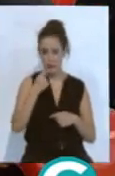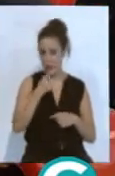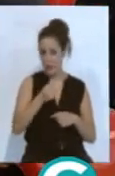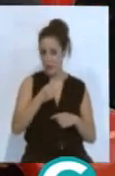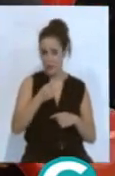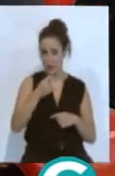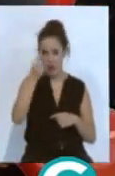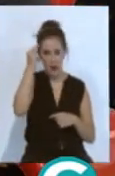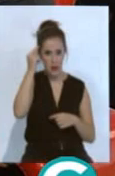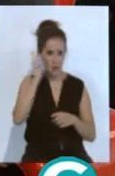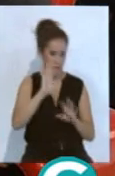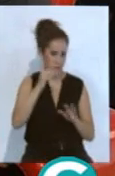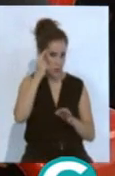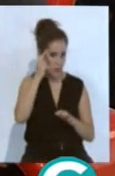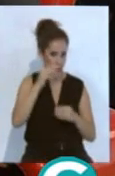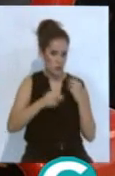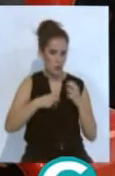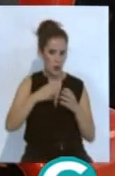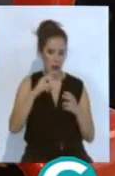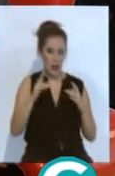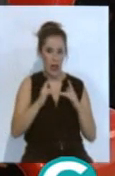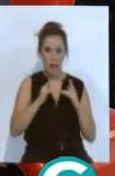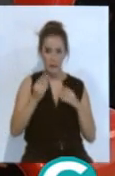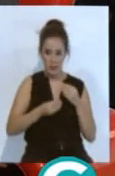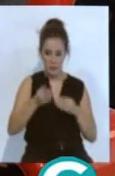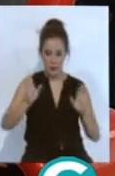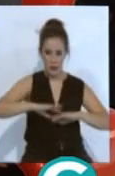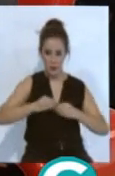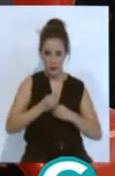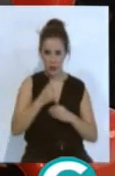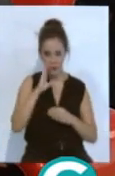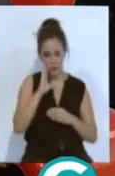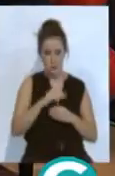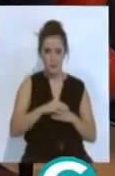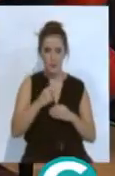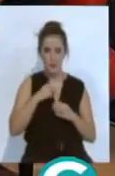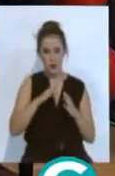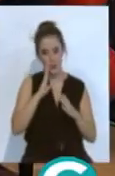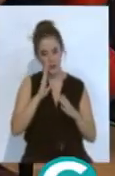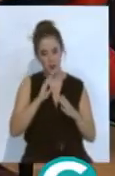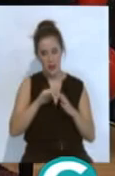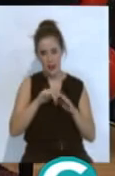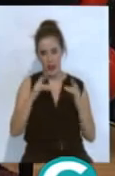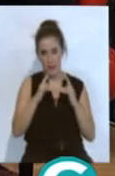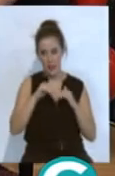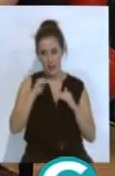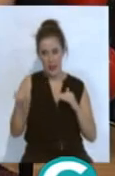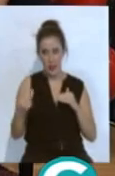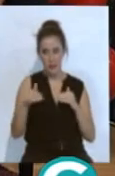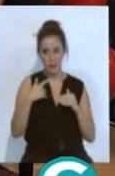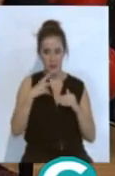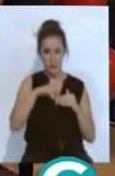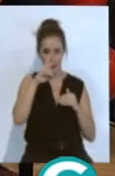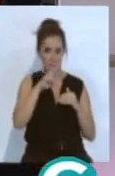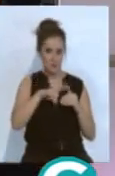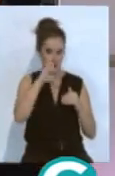le dio un ictu, ¿no? Sí. Y estaba en la cama, ¿no? Y yo hice noche con él, ¿no? Y me quedé dormido en la cama de al lado. Y yo ronco un